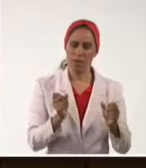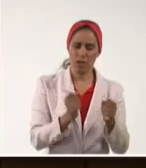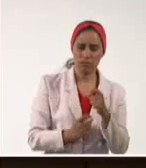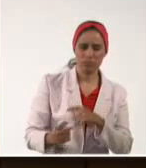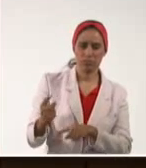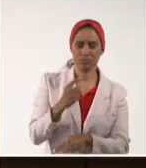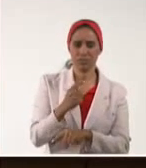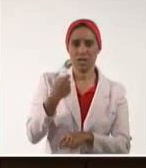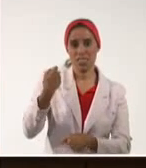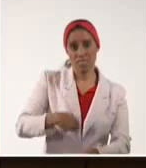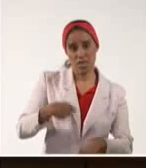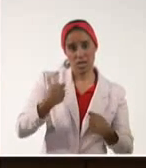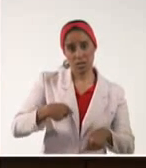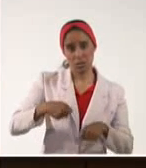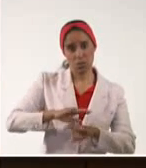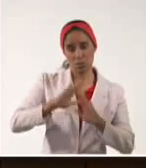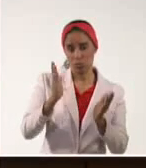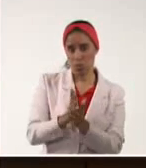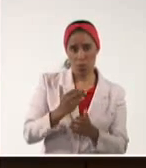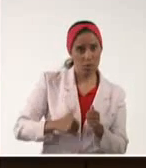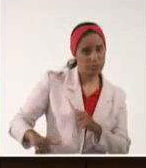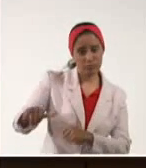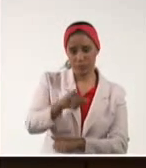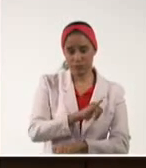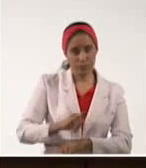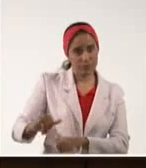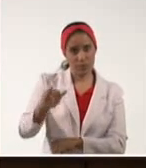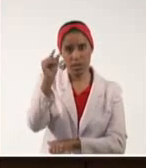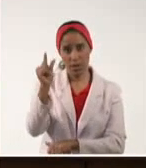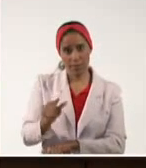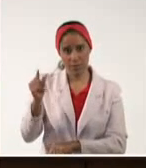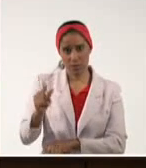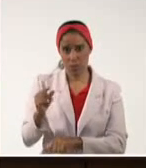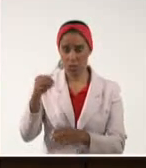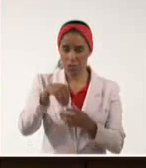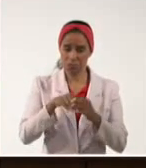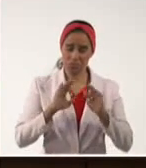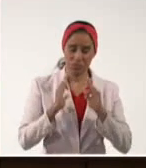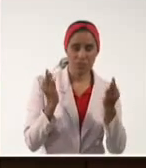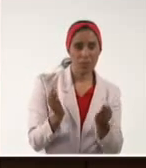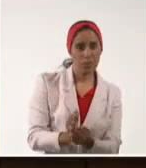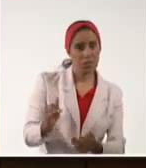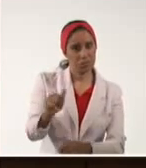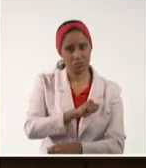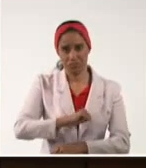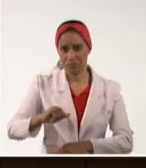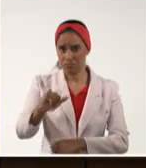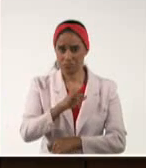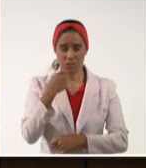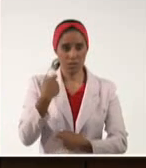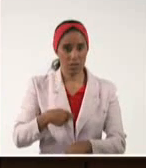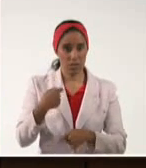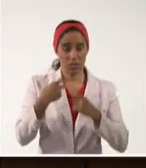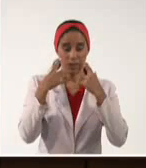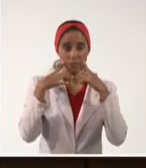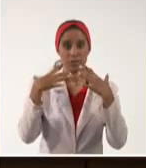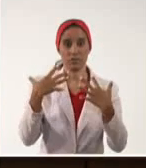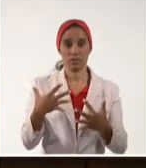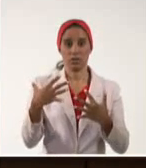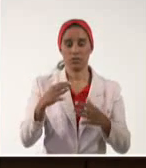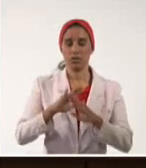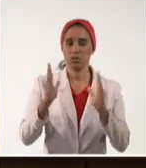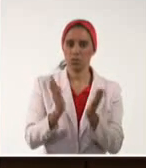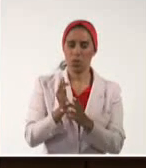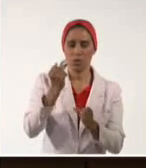los derechos de todas las personas y para todos tipos de familias. Es significativo el trabajo desarrollado